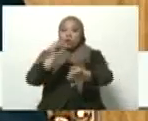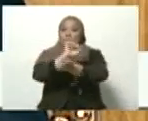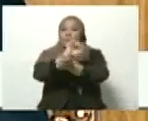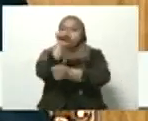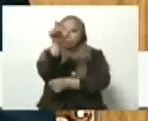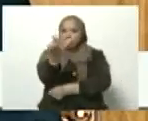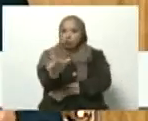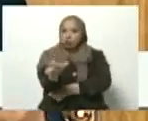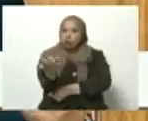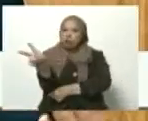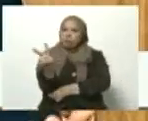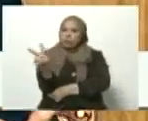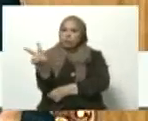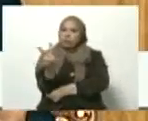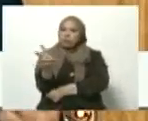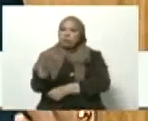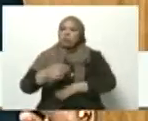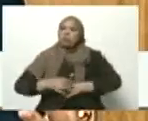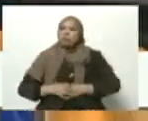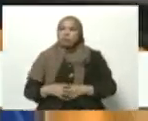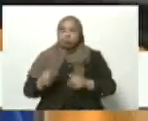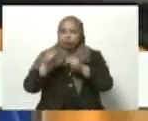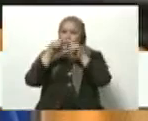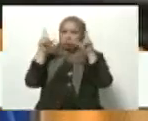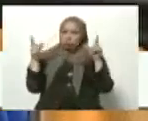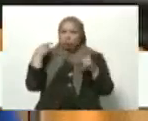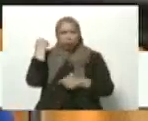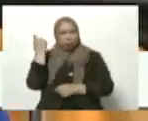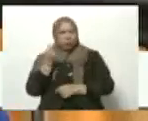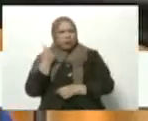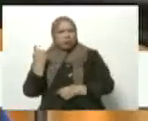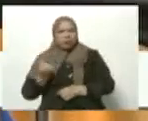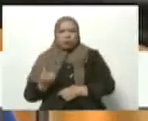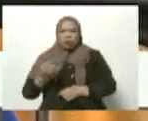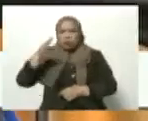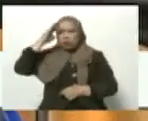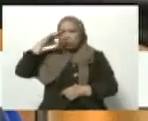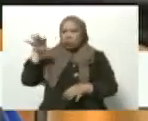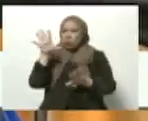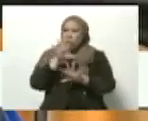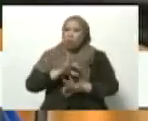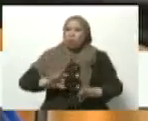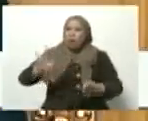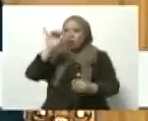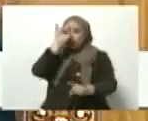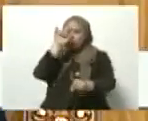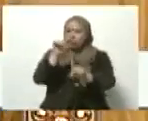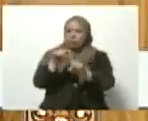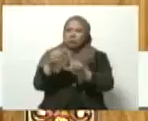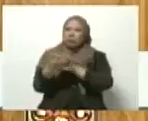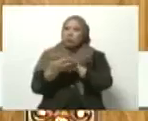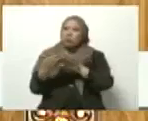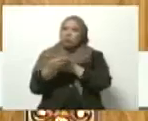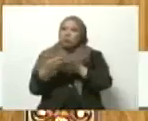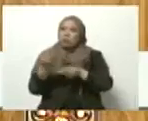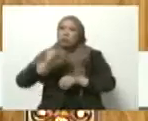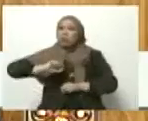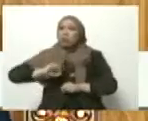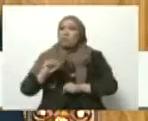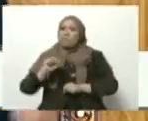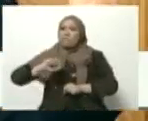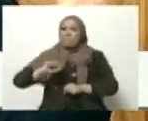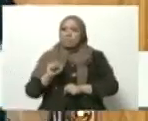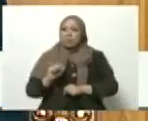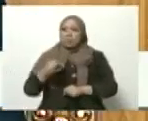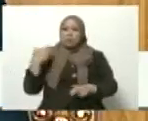no lo tomen ellos. Todos se daban cuenta que era loco, los militares, y eso no tiene ningún sentido. Eso se puede resolver con una medida policial. Sin embargo, la